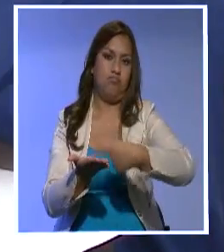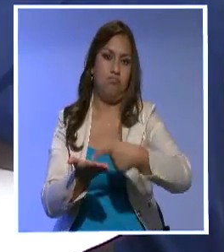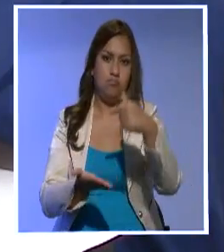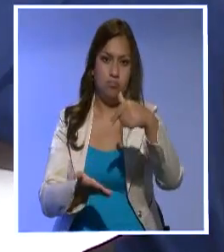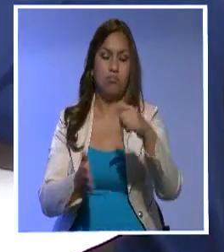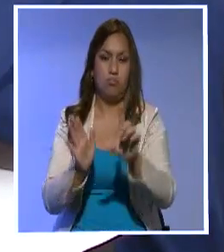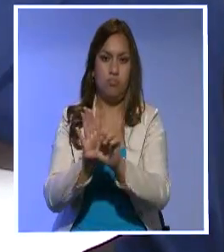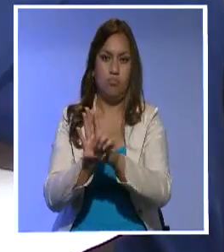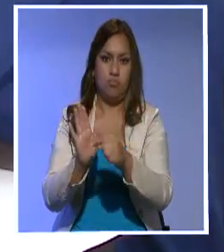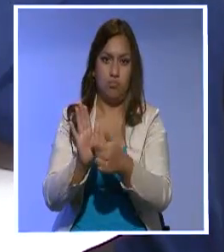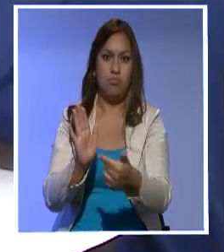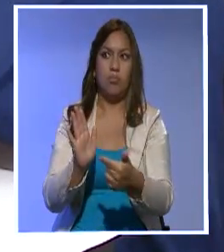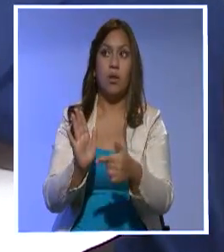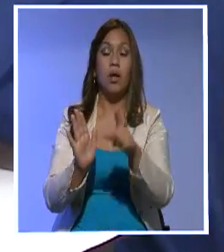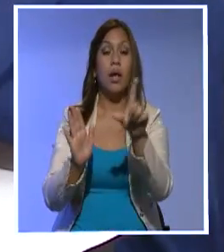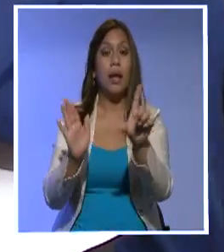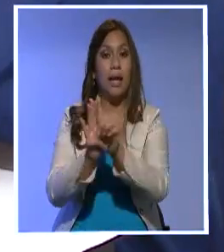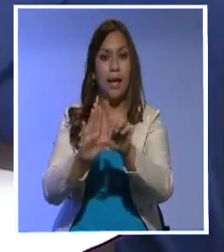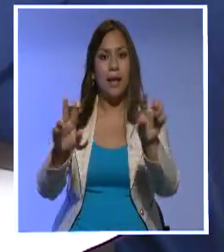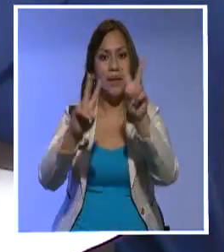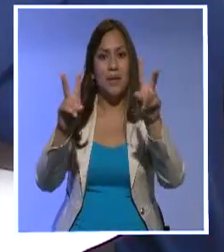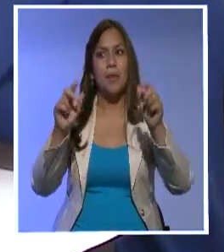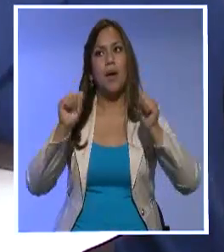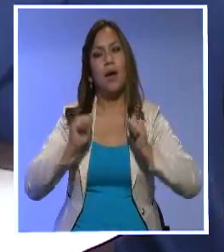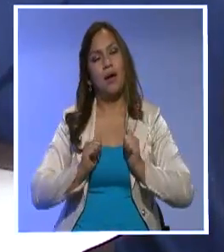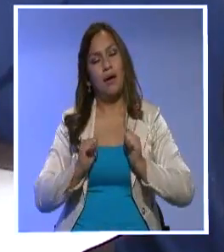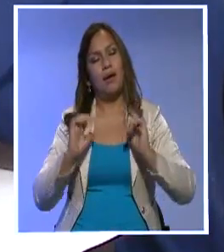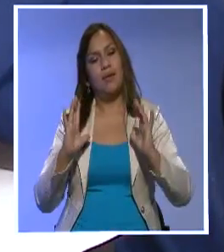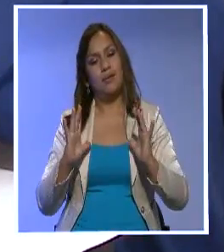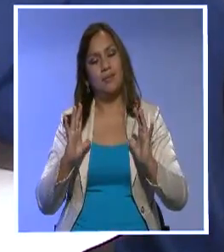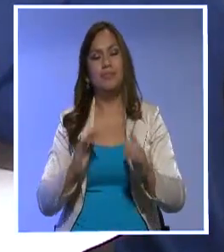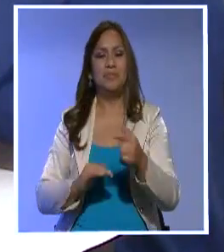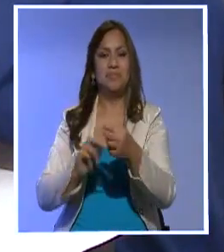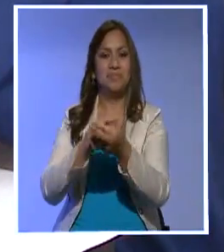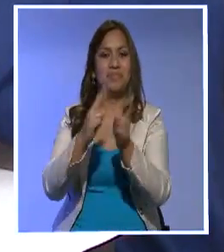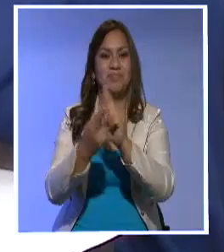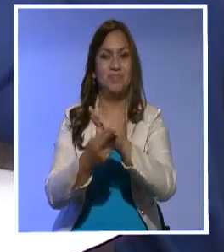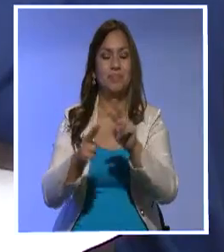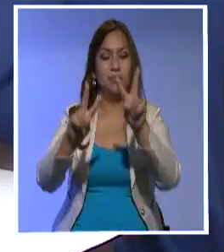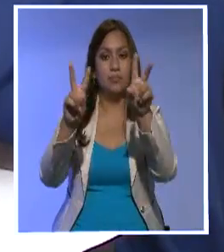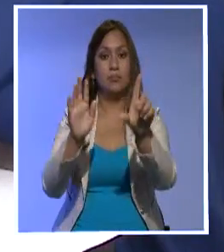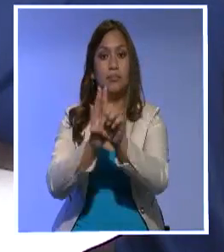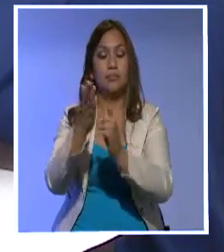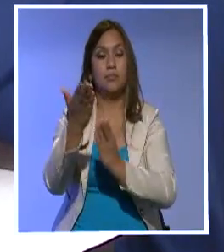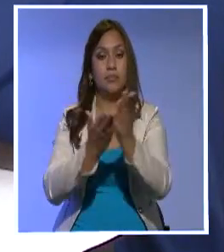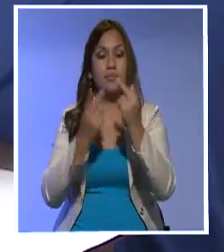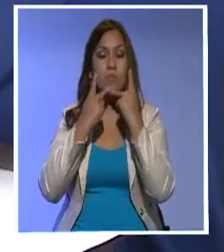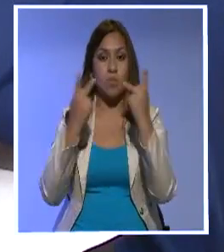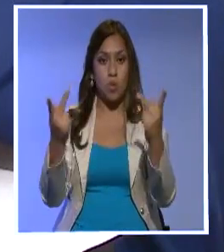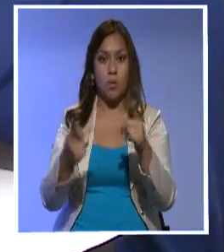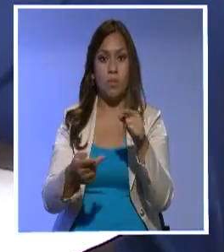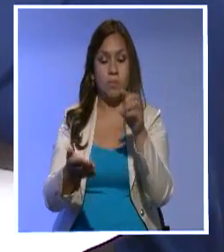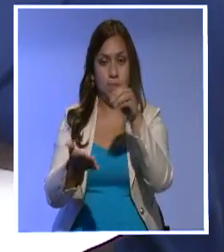comúnmente identificada como la ley de feriados que es una reforma justamente a las leyes del servicio público para establecer los días obligatorios